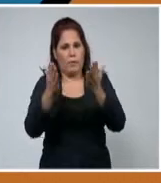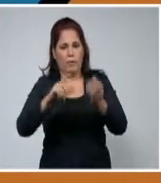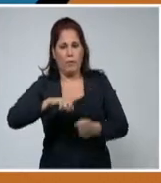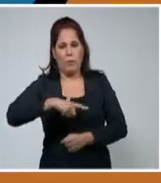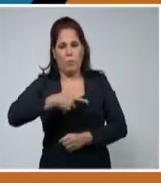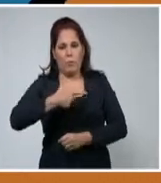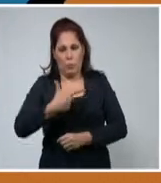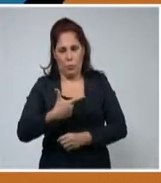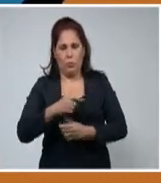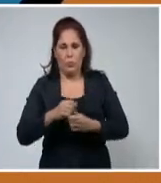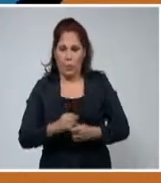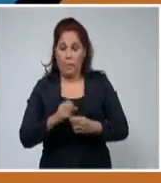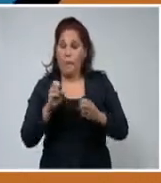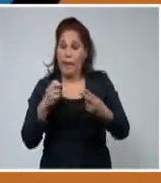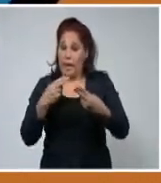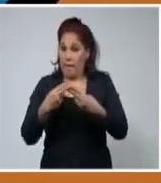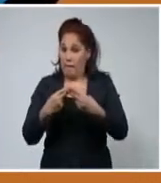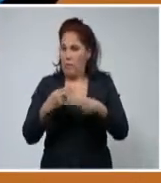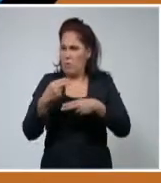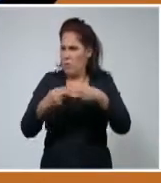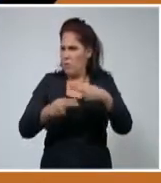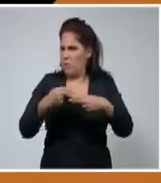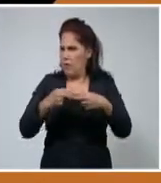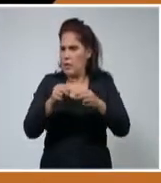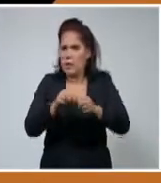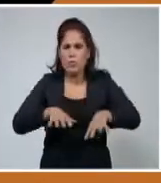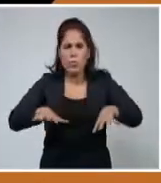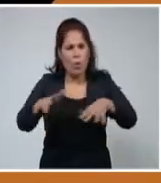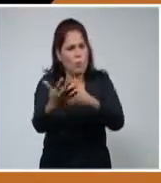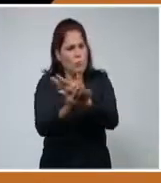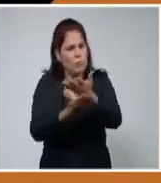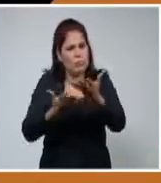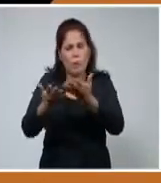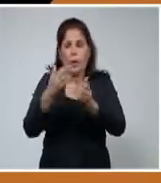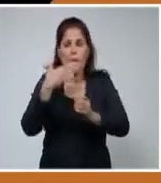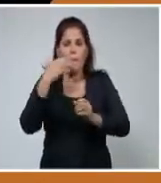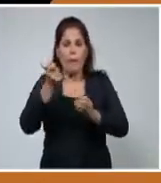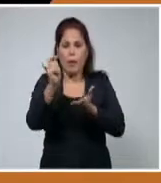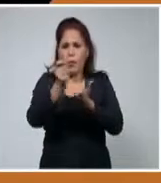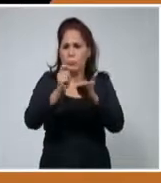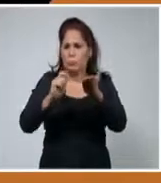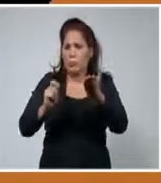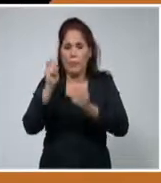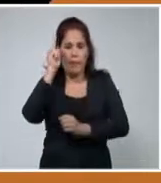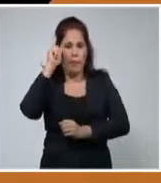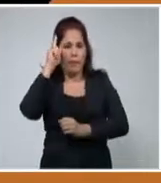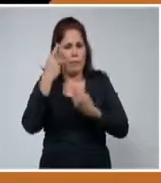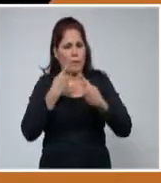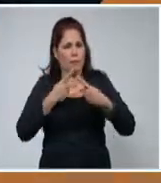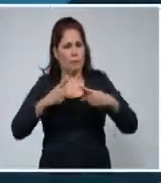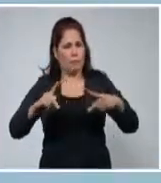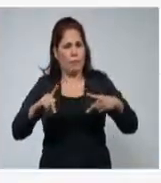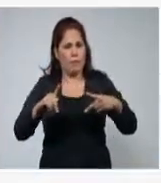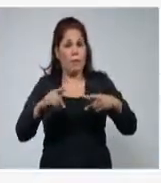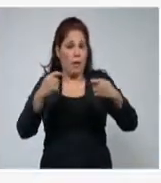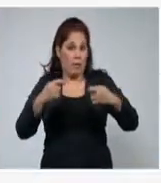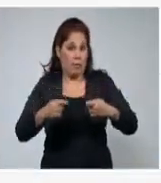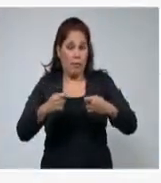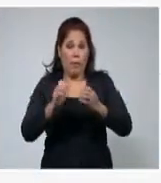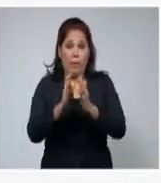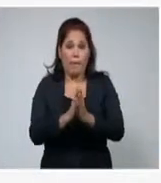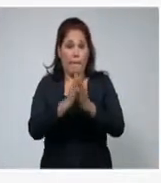Martínez Villena, evento que aspira a ser un espacio de socialización de las mejores obras y experiencias profesionales relacionadas con el